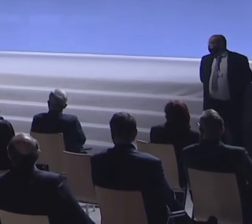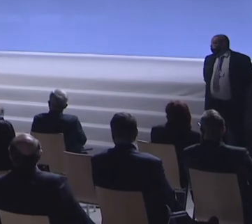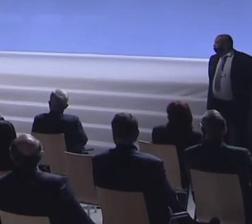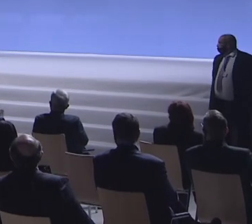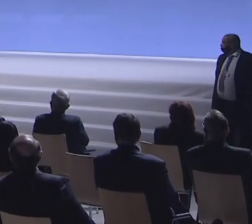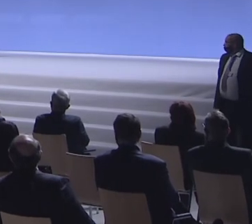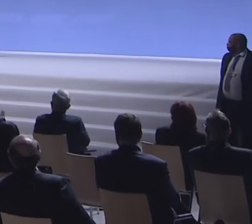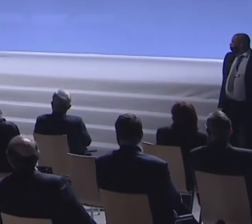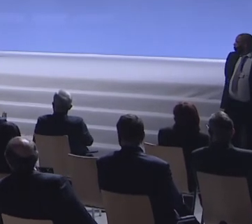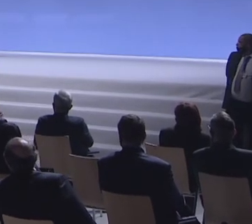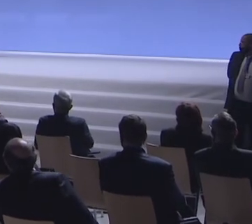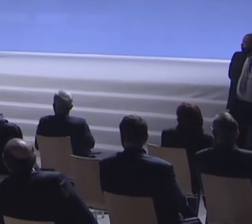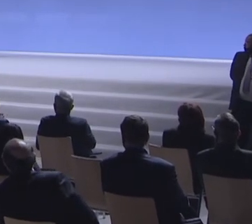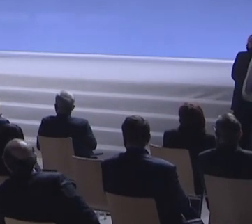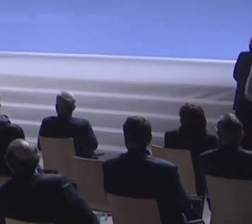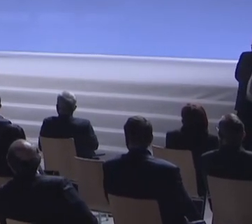Thank you very much.